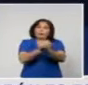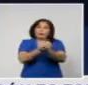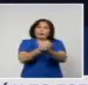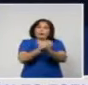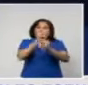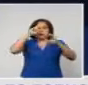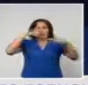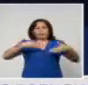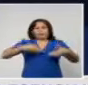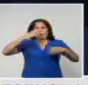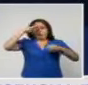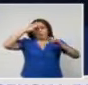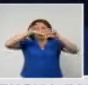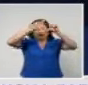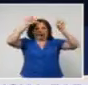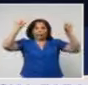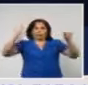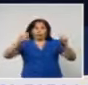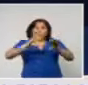país. Después del sacrificio hecho,